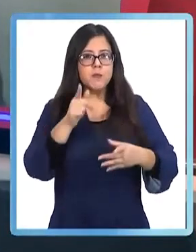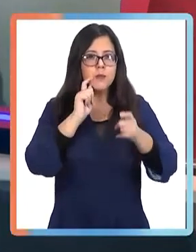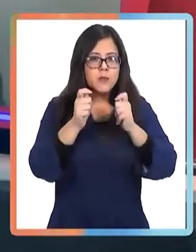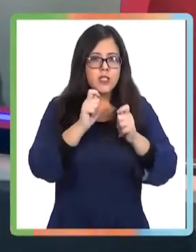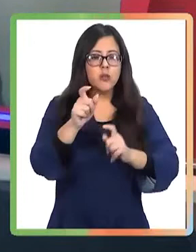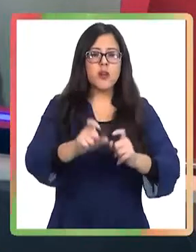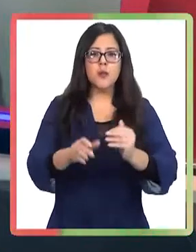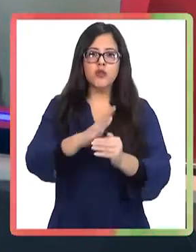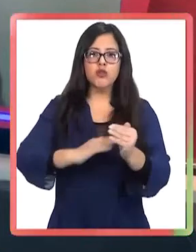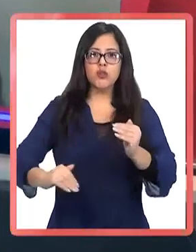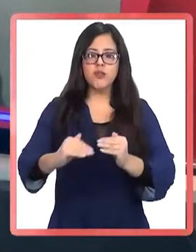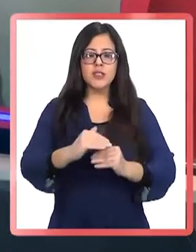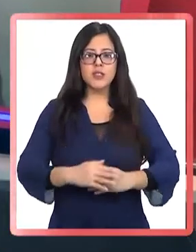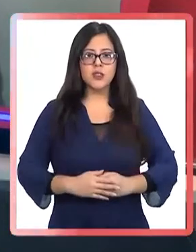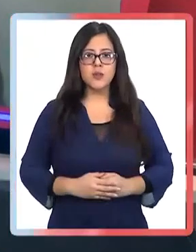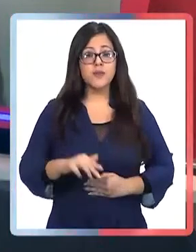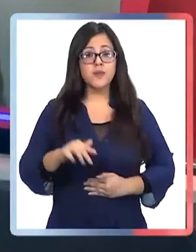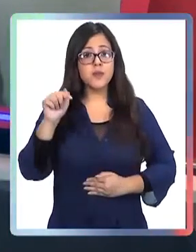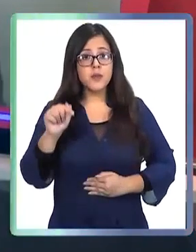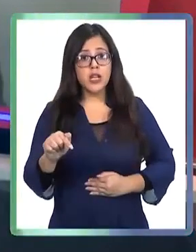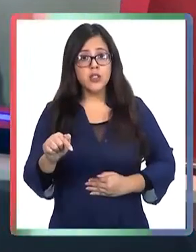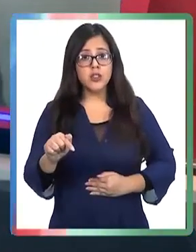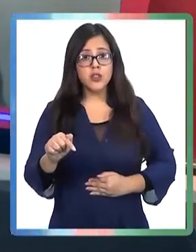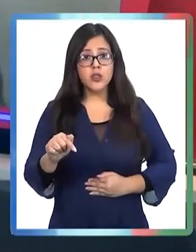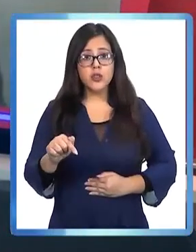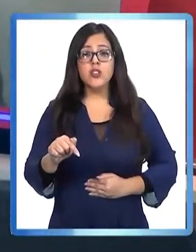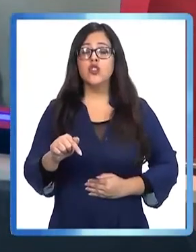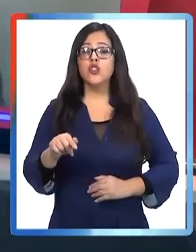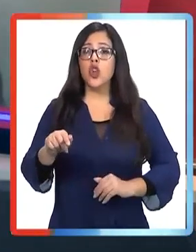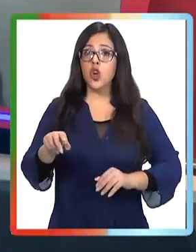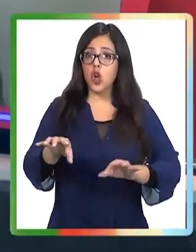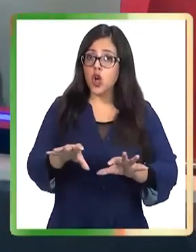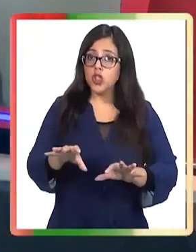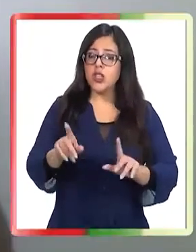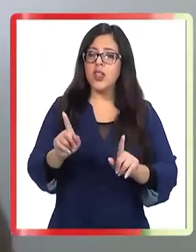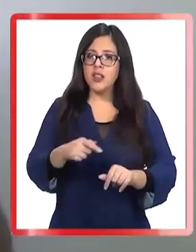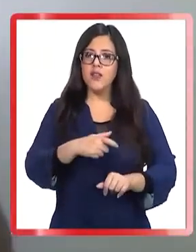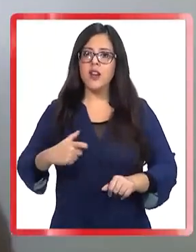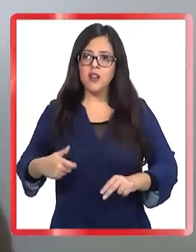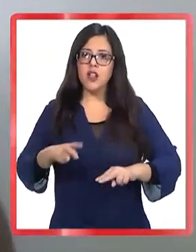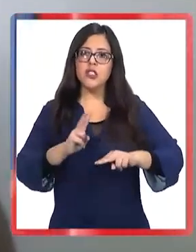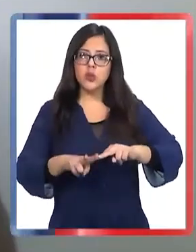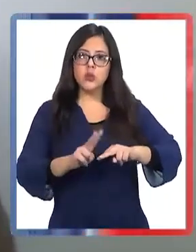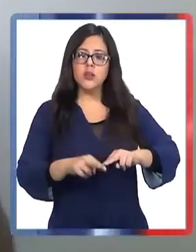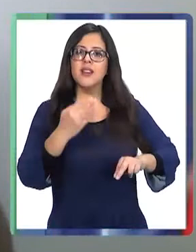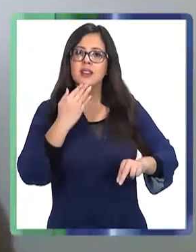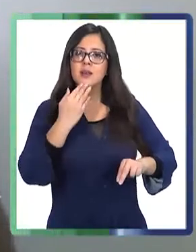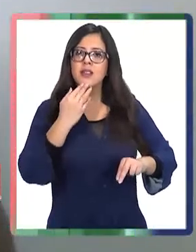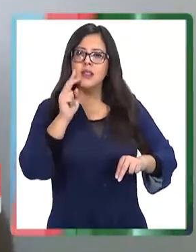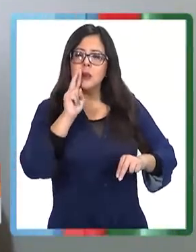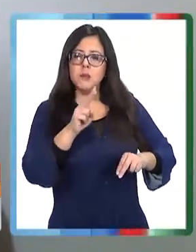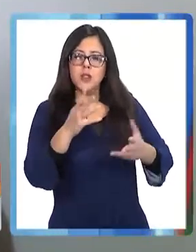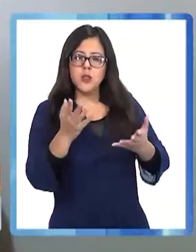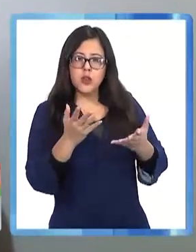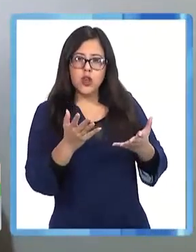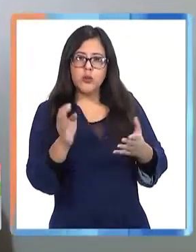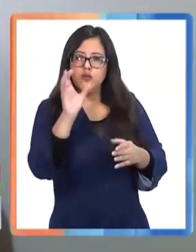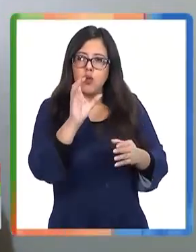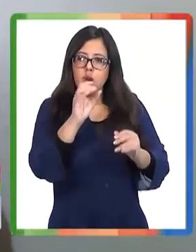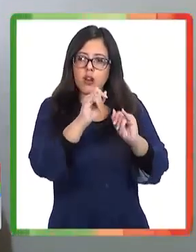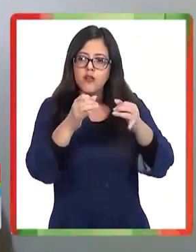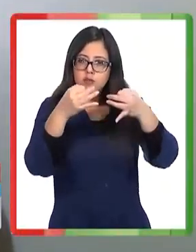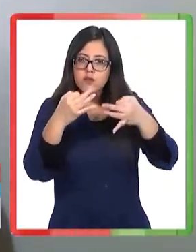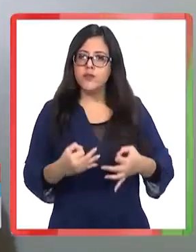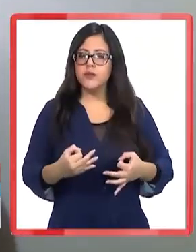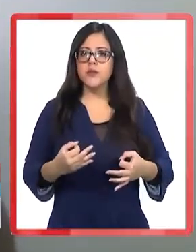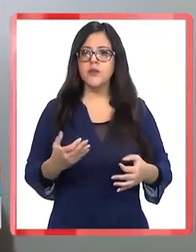riesgo para la seguridad de nuestros vecinos y vecinas. Esas son acciones concretas que el gobierno tiene que solucionar, tiene que ver la forma, tiene que buscar